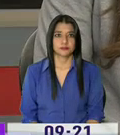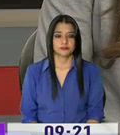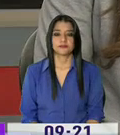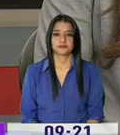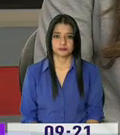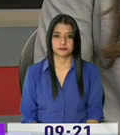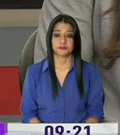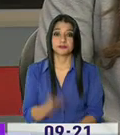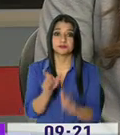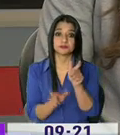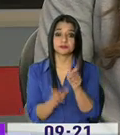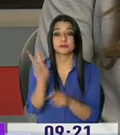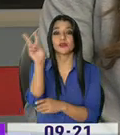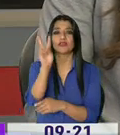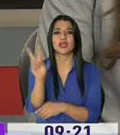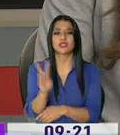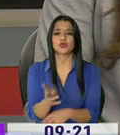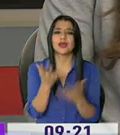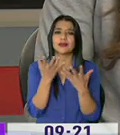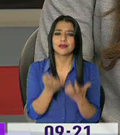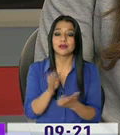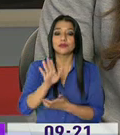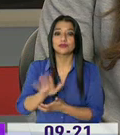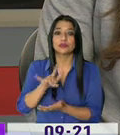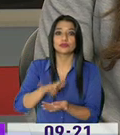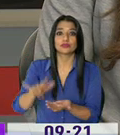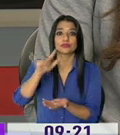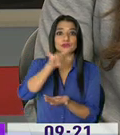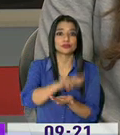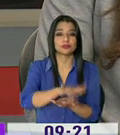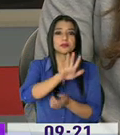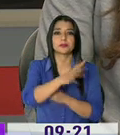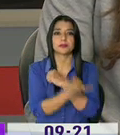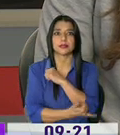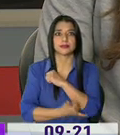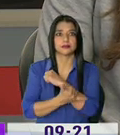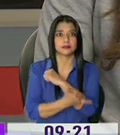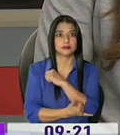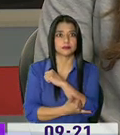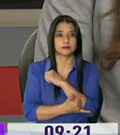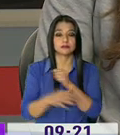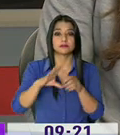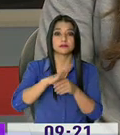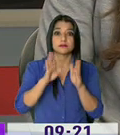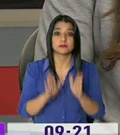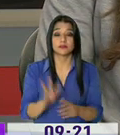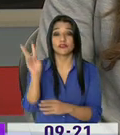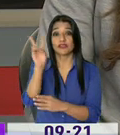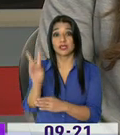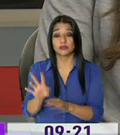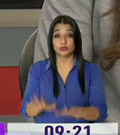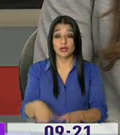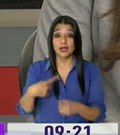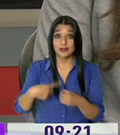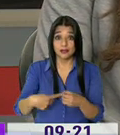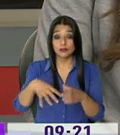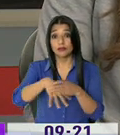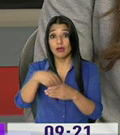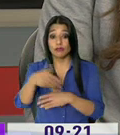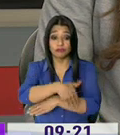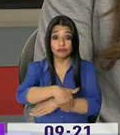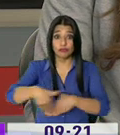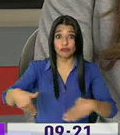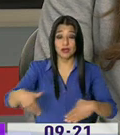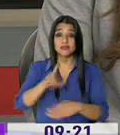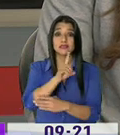Y ciudadanos venezolanos buscan vuelos humanitarios para poder volver a su país. En los exteriores del Consulado de Venezuela en Quito pernoctan alrededor de